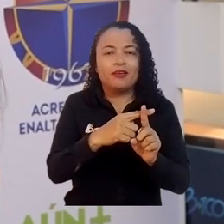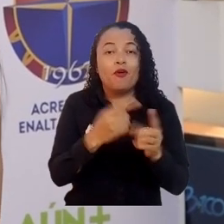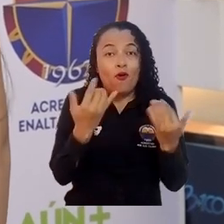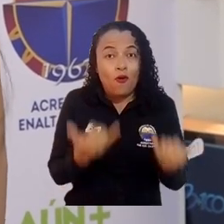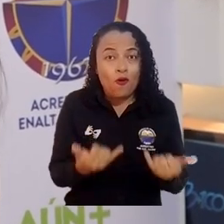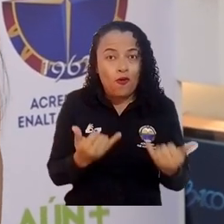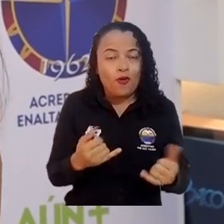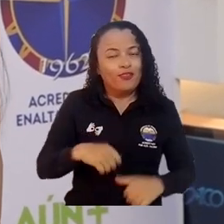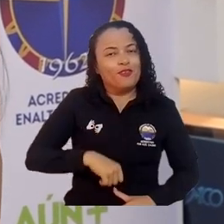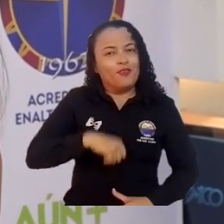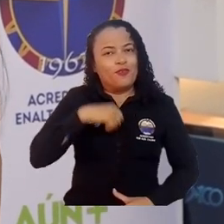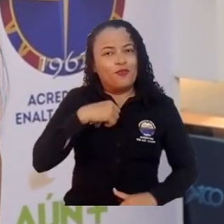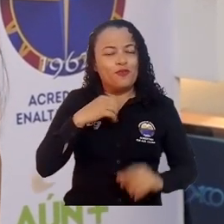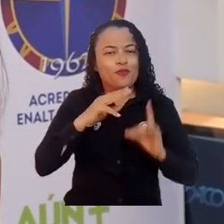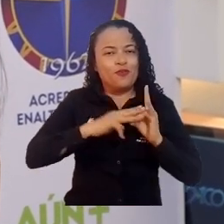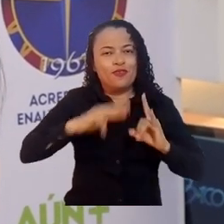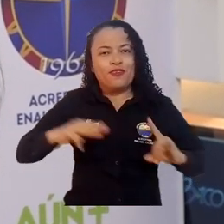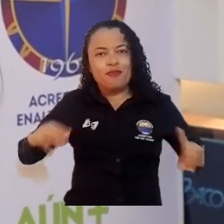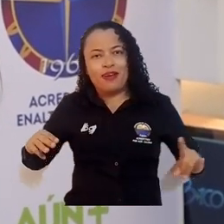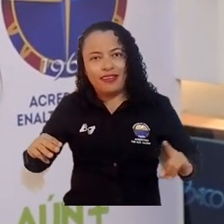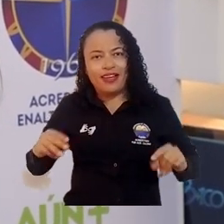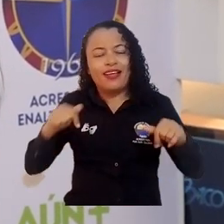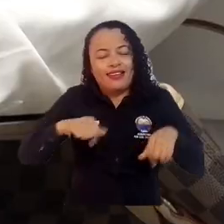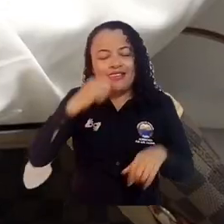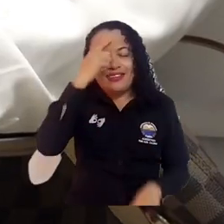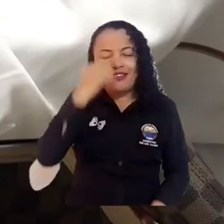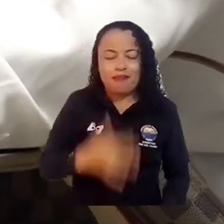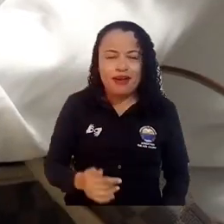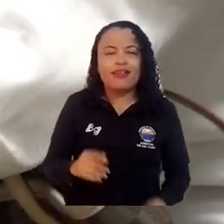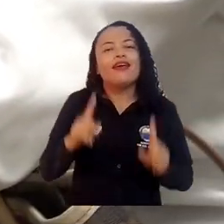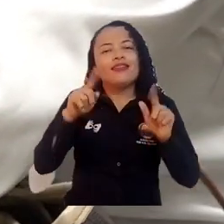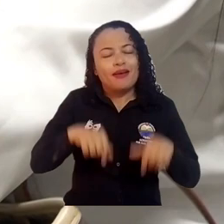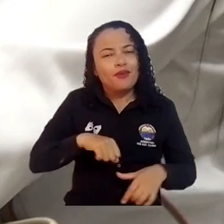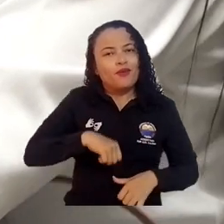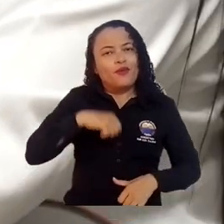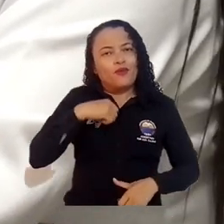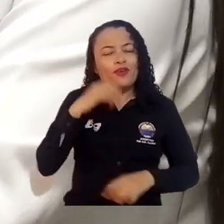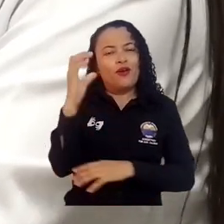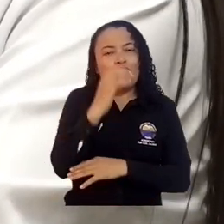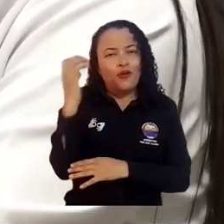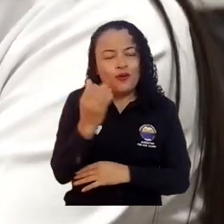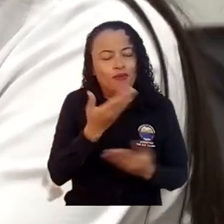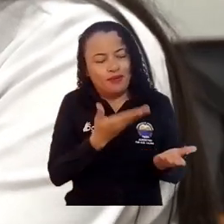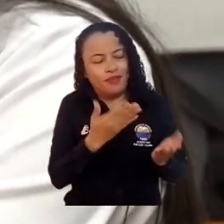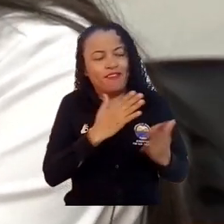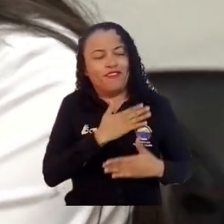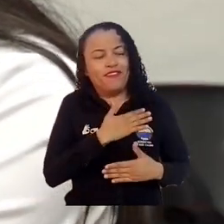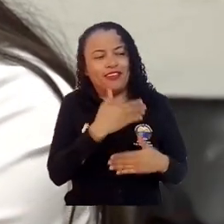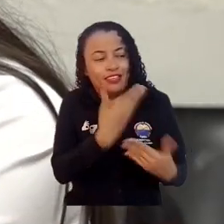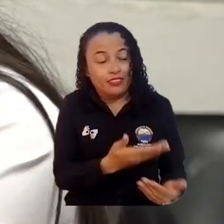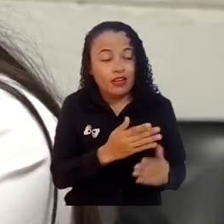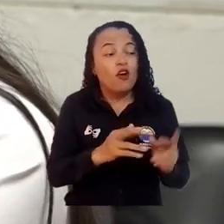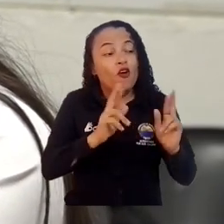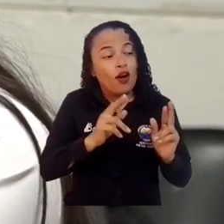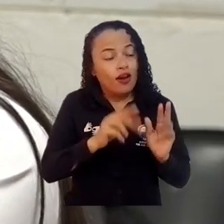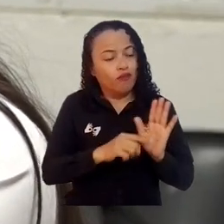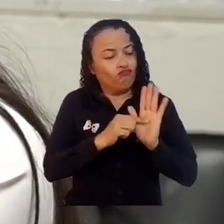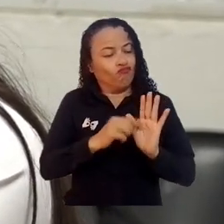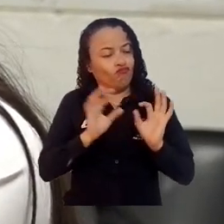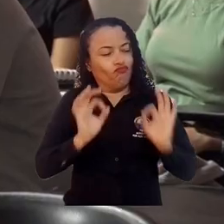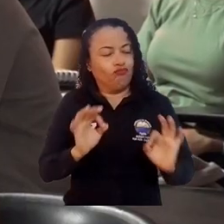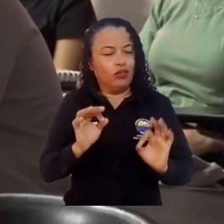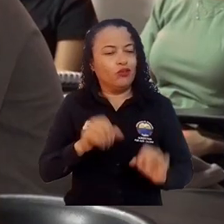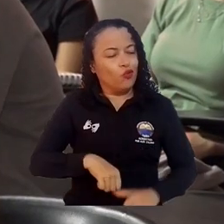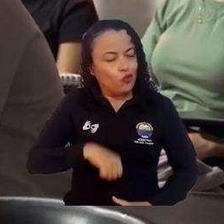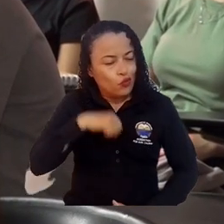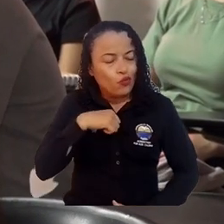positiva. Así que hoy esto es orgullo de la Universidad del Magdalena de Santa Marta y seguramente va a ser un orgullo para Colombia. María Camila, felicitaciones y espero que nos